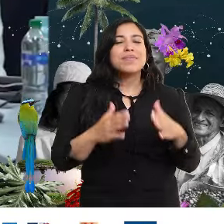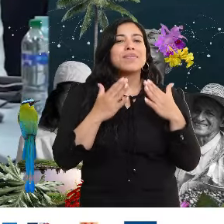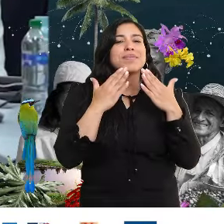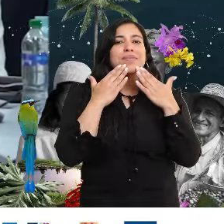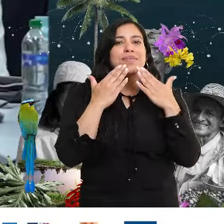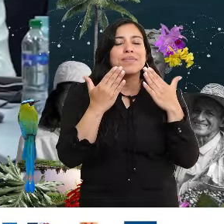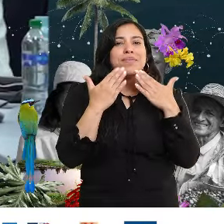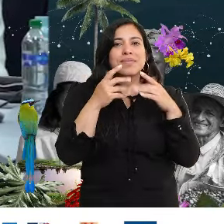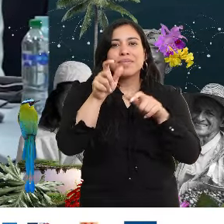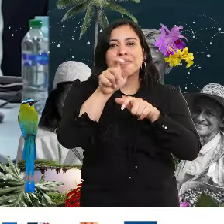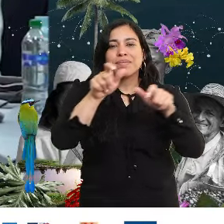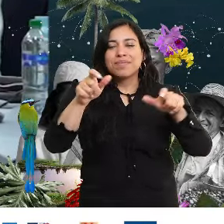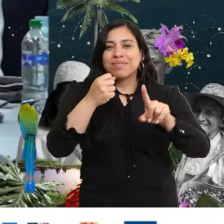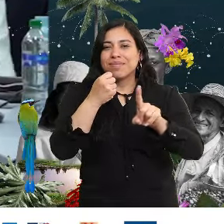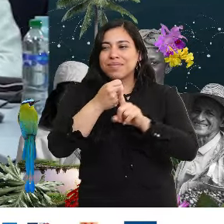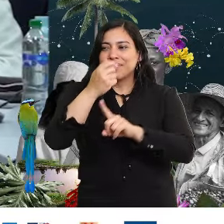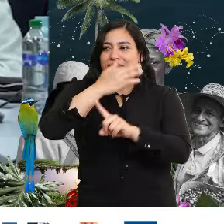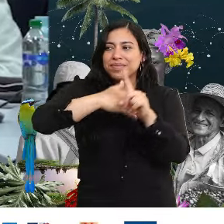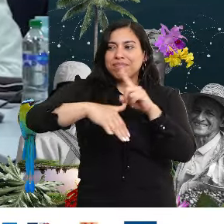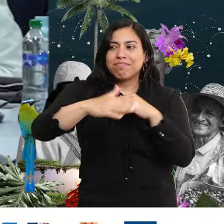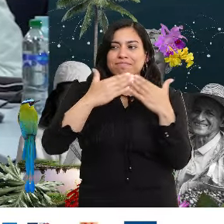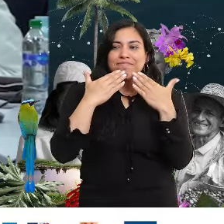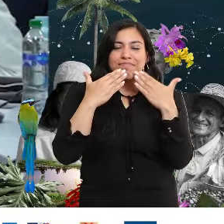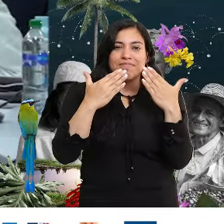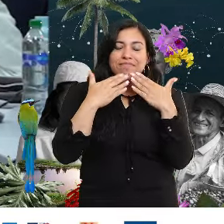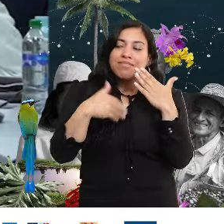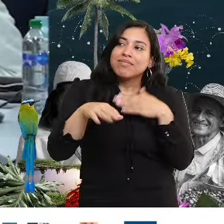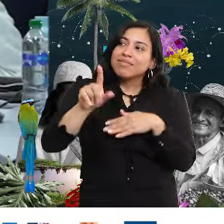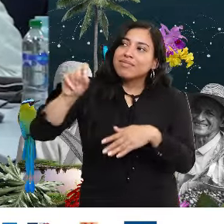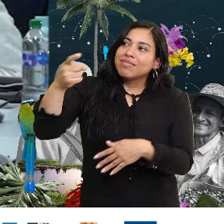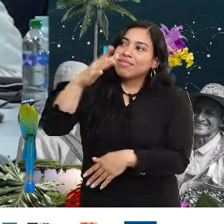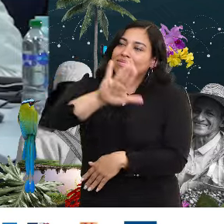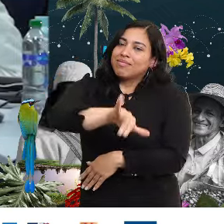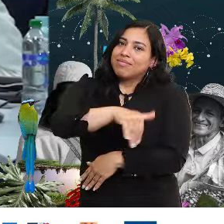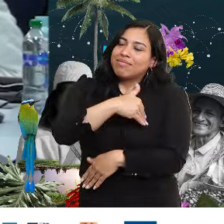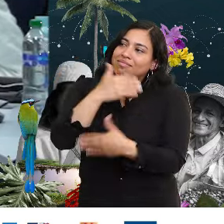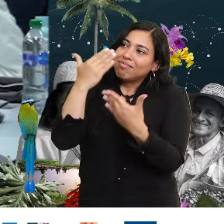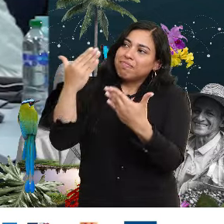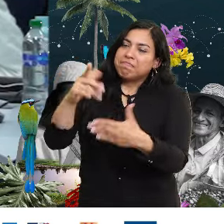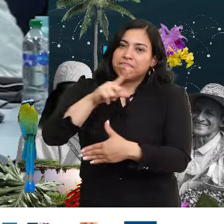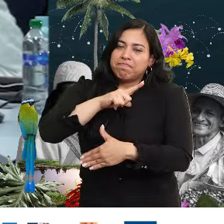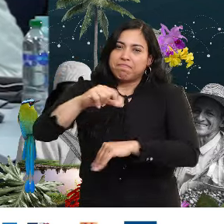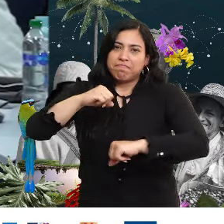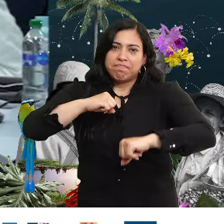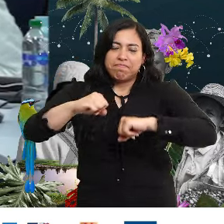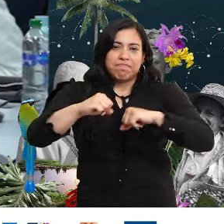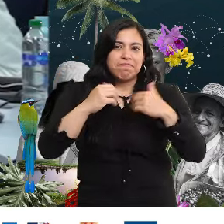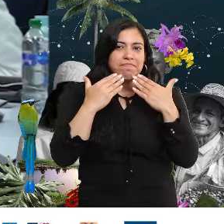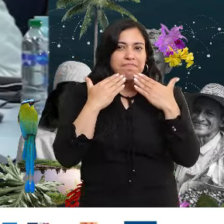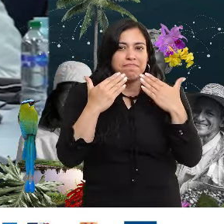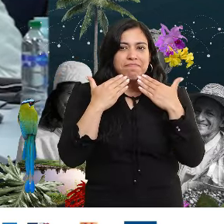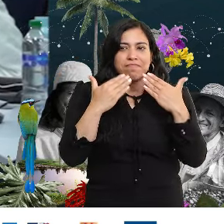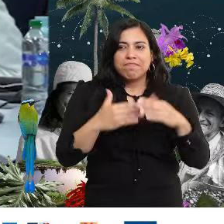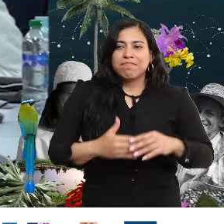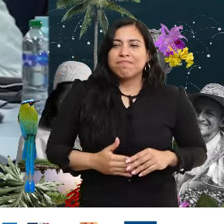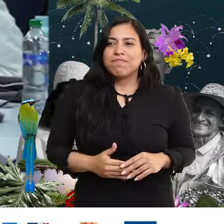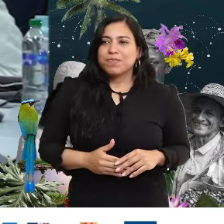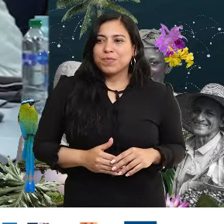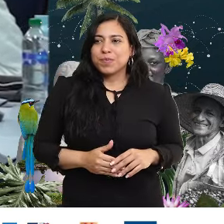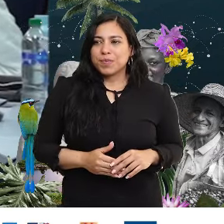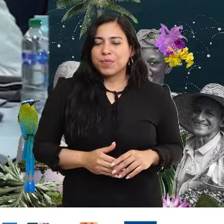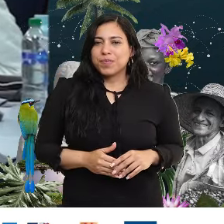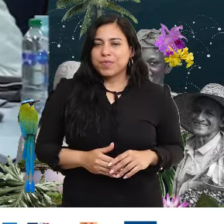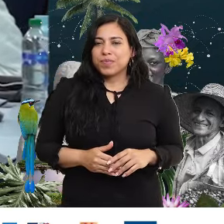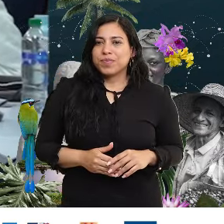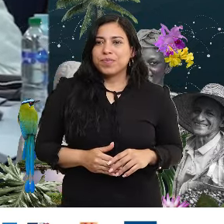Nacional Ambiental y sobre todo a la ministra por el liderazgo efectivamente que tuvo de poner estos temas en